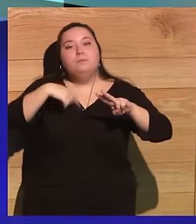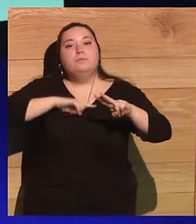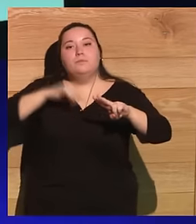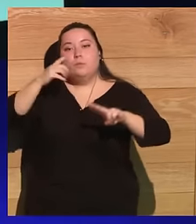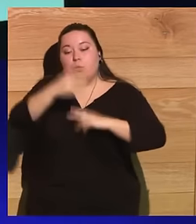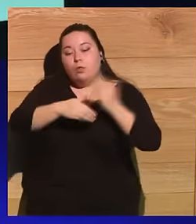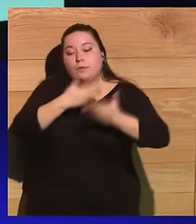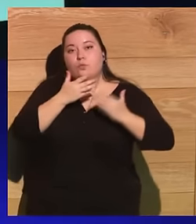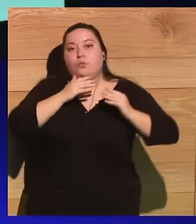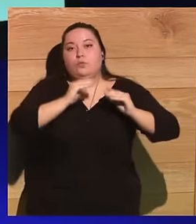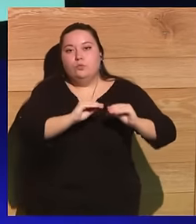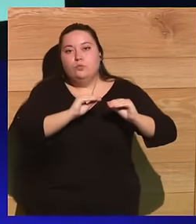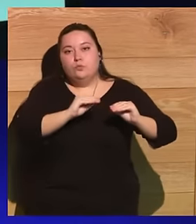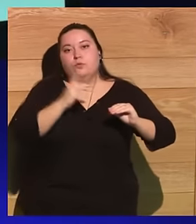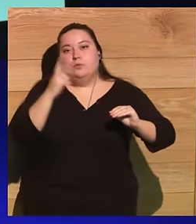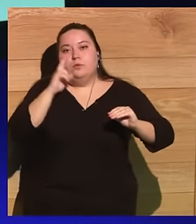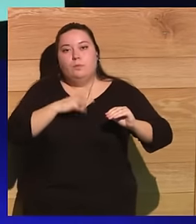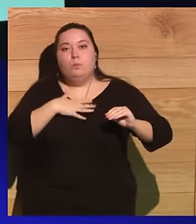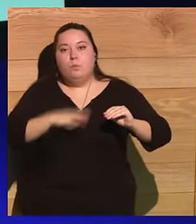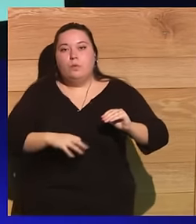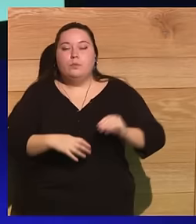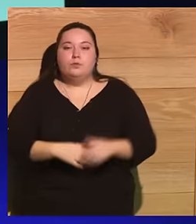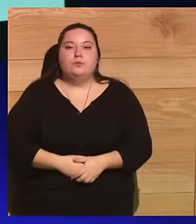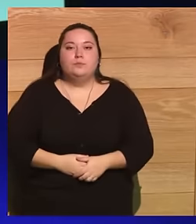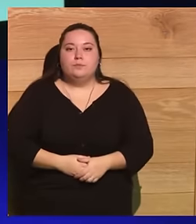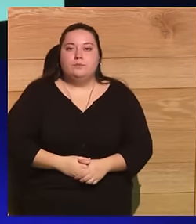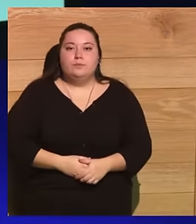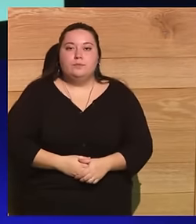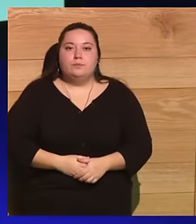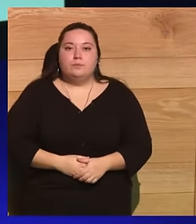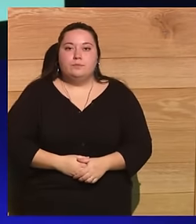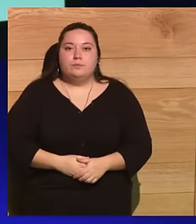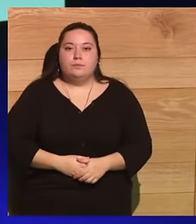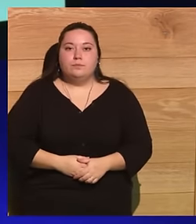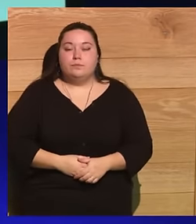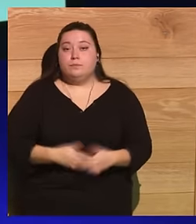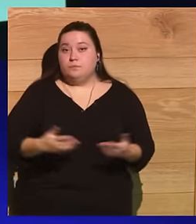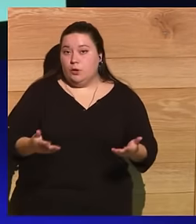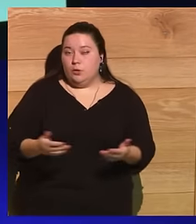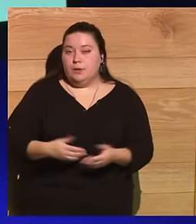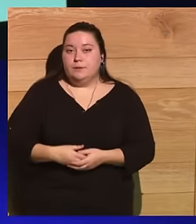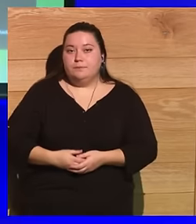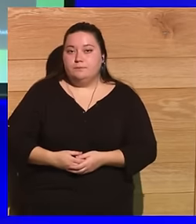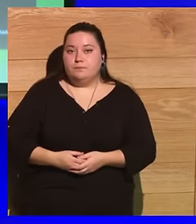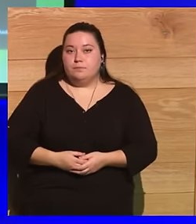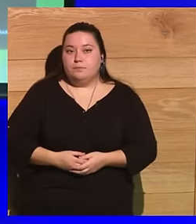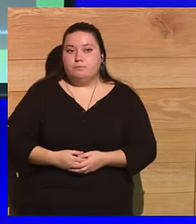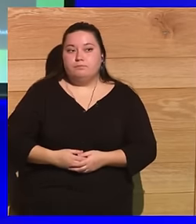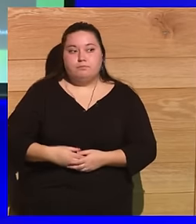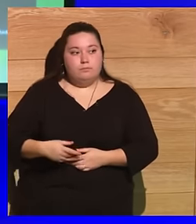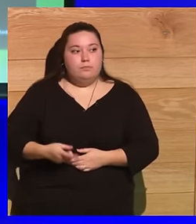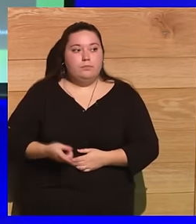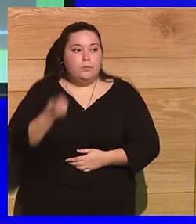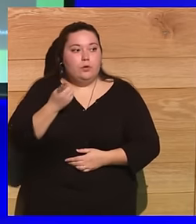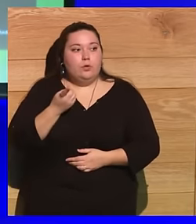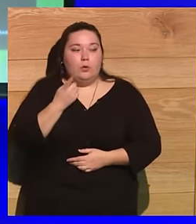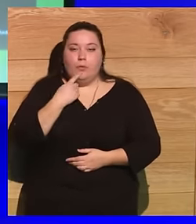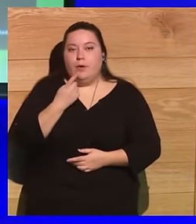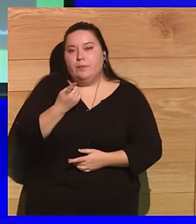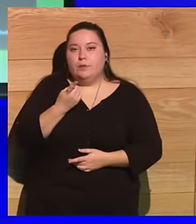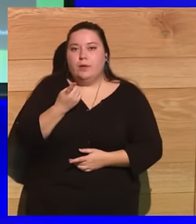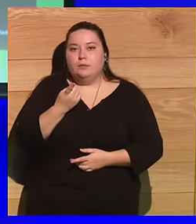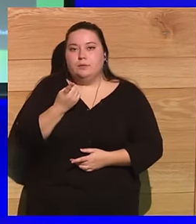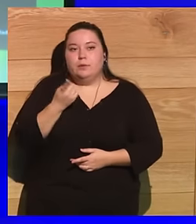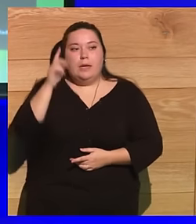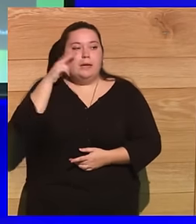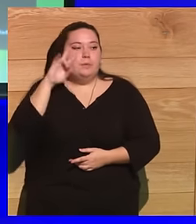es el procesamiento con el tiempo y podemos ver cómo se procesa esta información. Entonces, voy a comentar el experimento en 2 minutos. Este es el ejercicio.